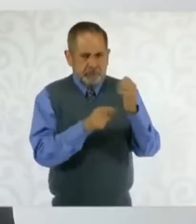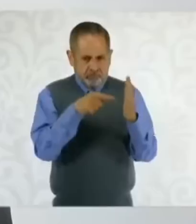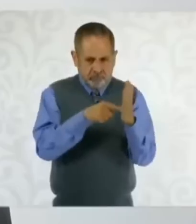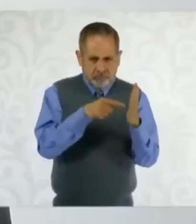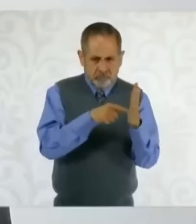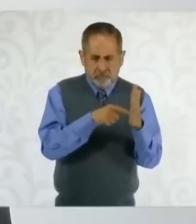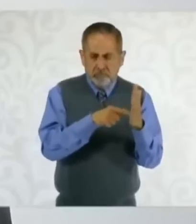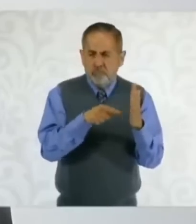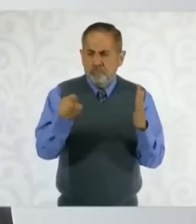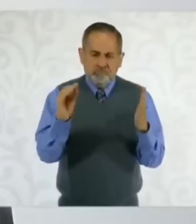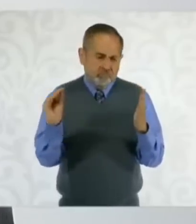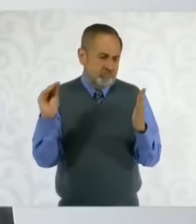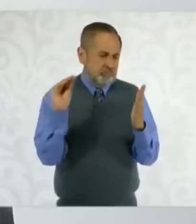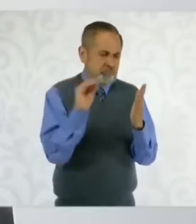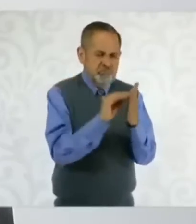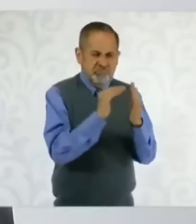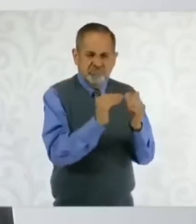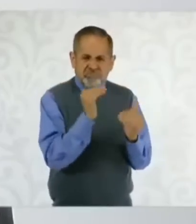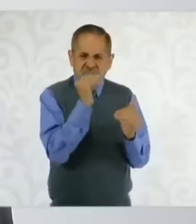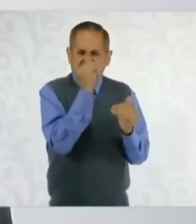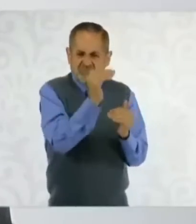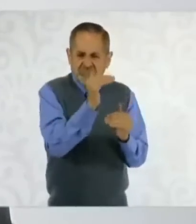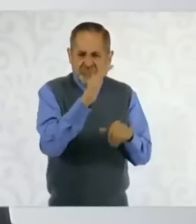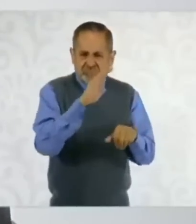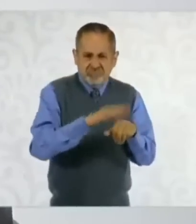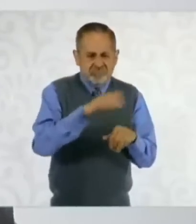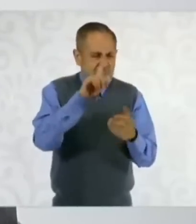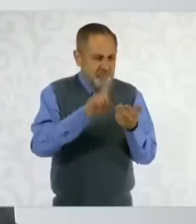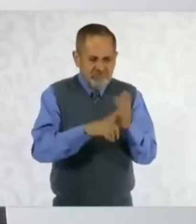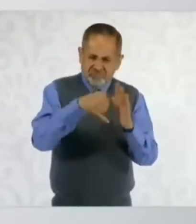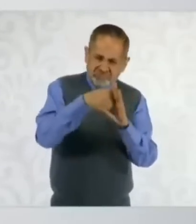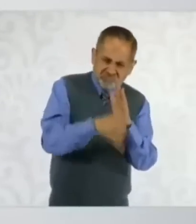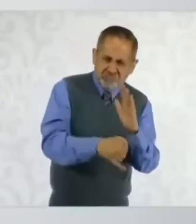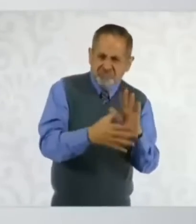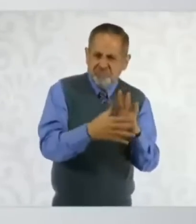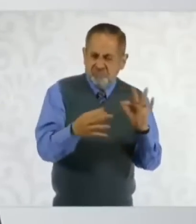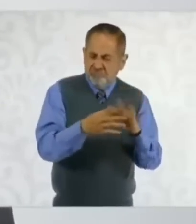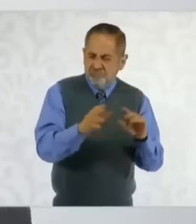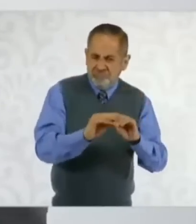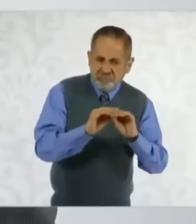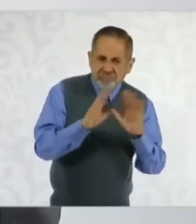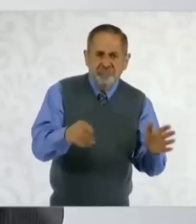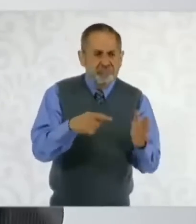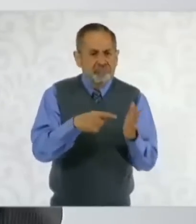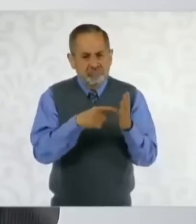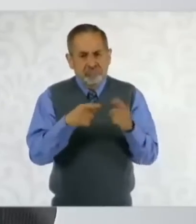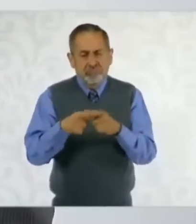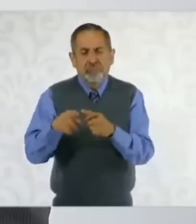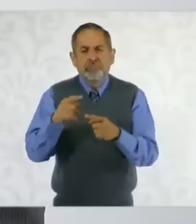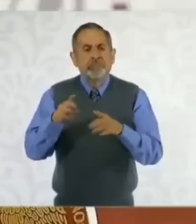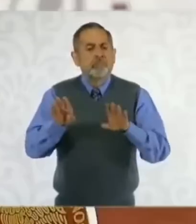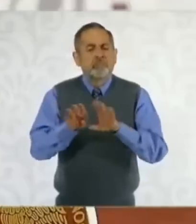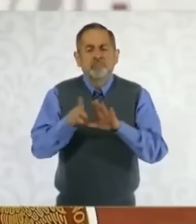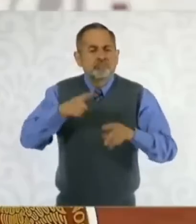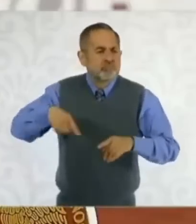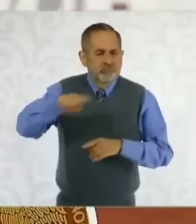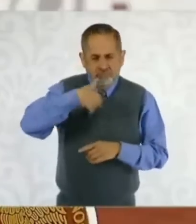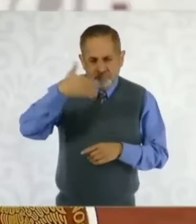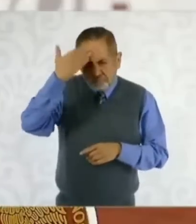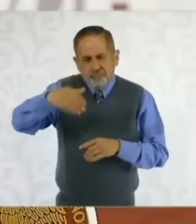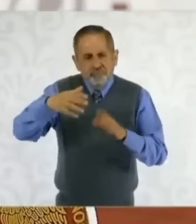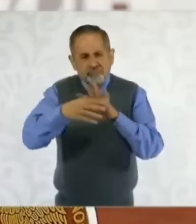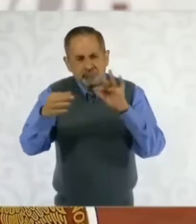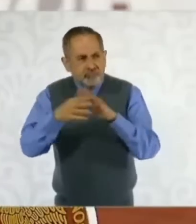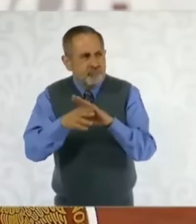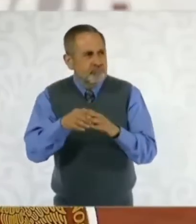de naturalización, que tiene hondas raíces tanto en la teoría, en la doctrina jurídica, en